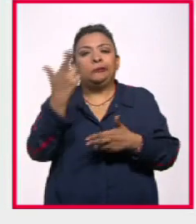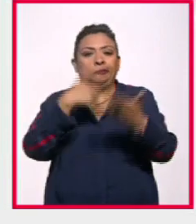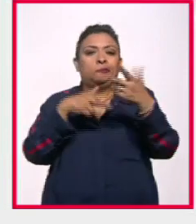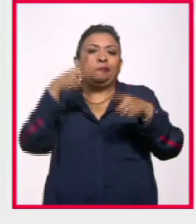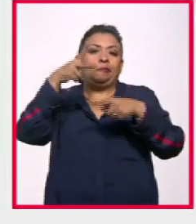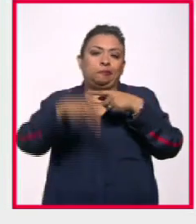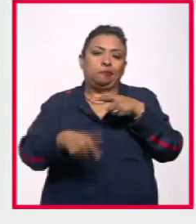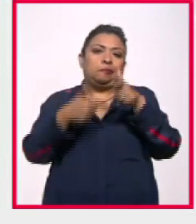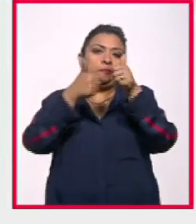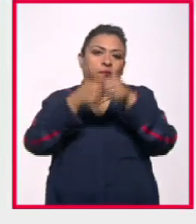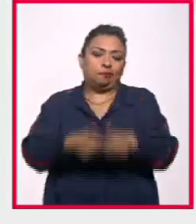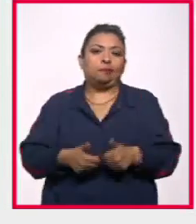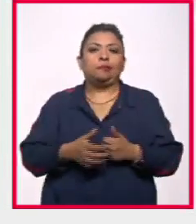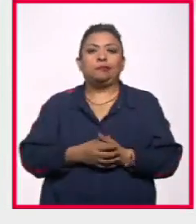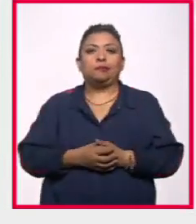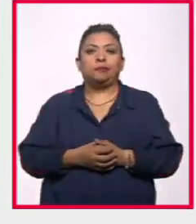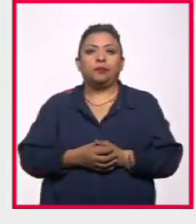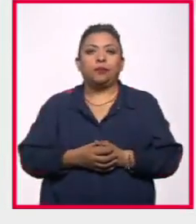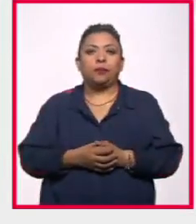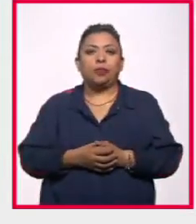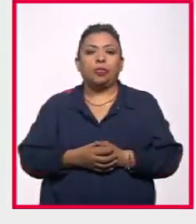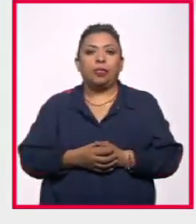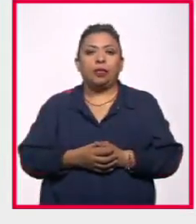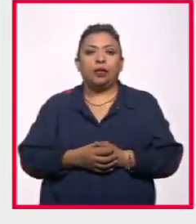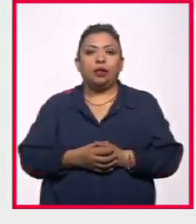a la pausa, sigan en Noticias 22.